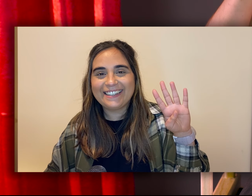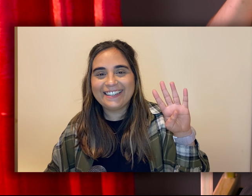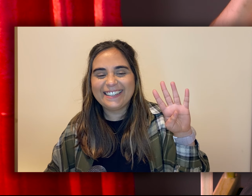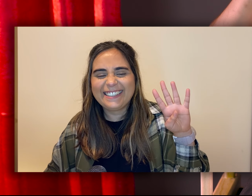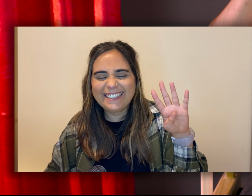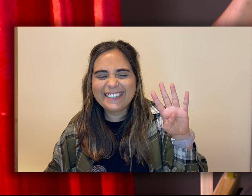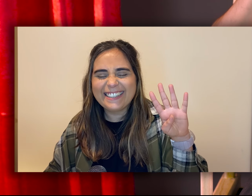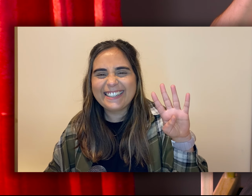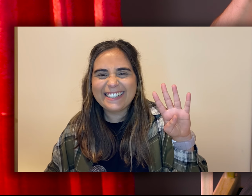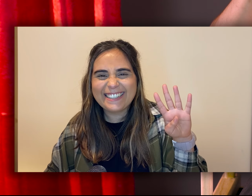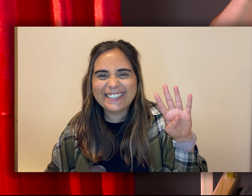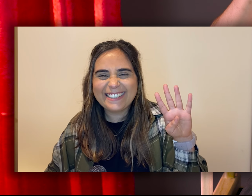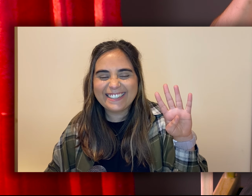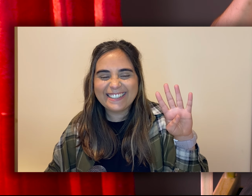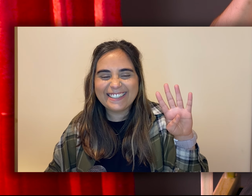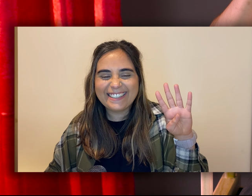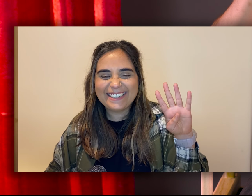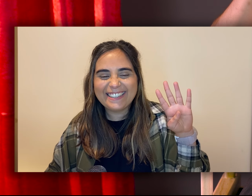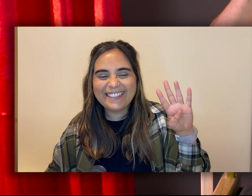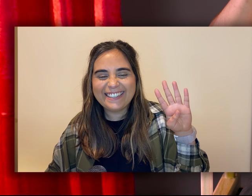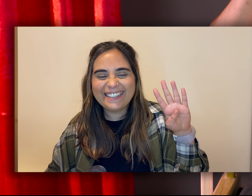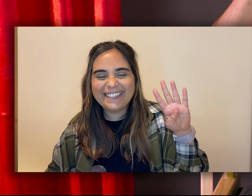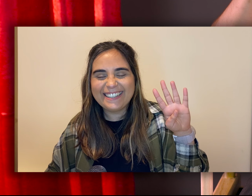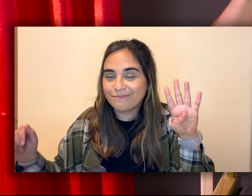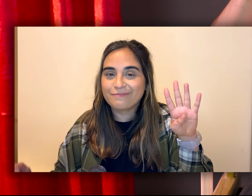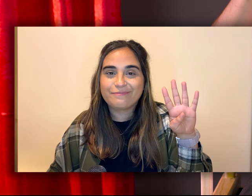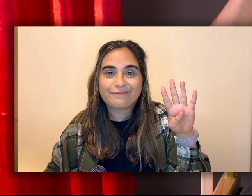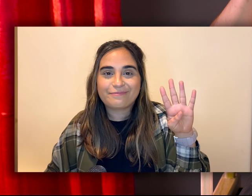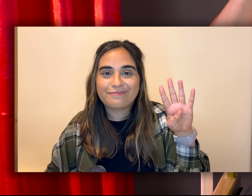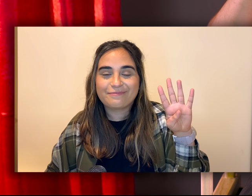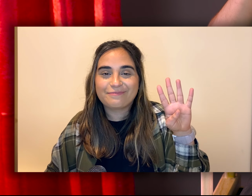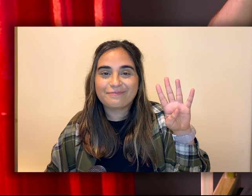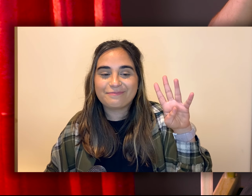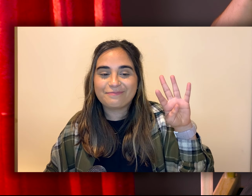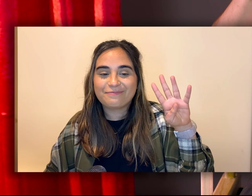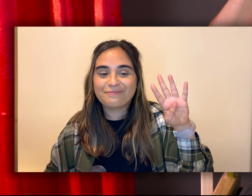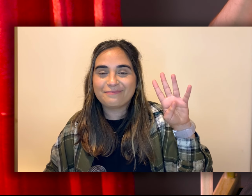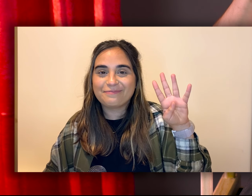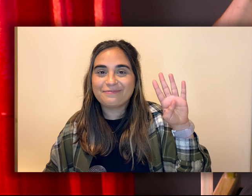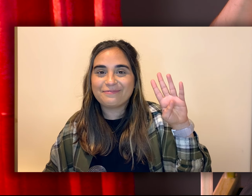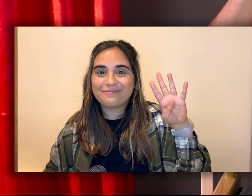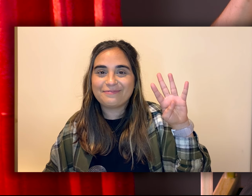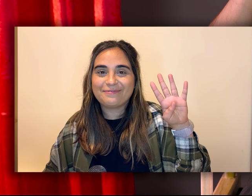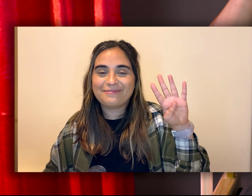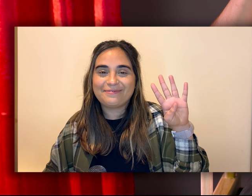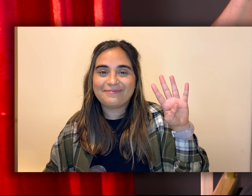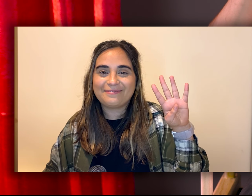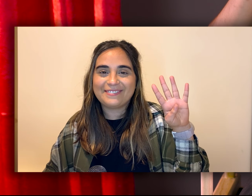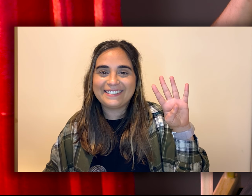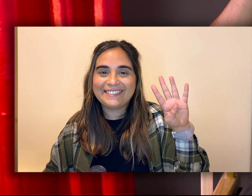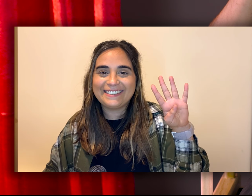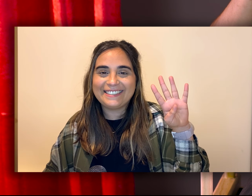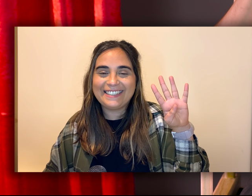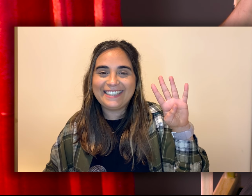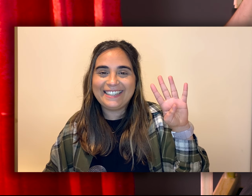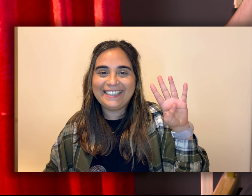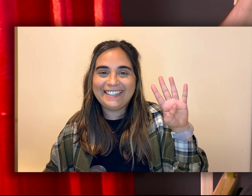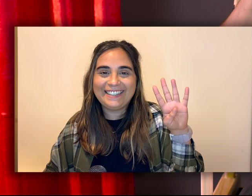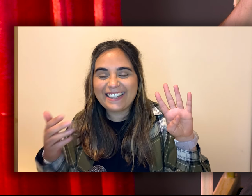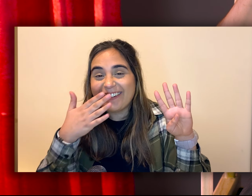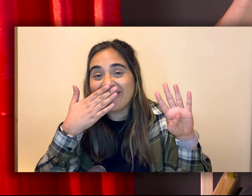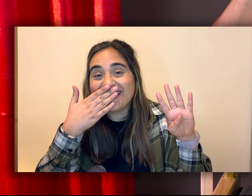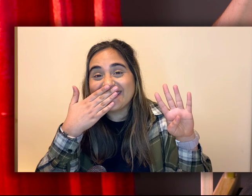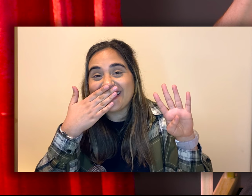platicando hasta que casi creo que nos tenían que correr. O sea, llegó el señor y dijo de qué, oye, ya, ¿te puedes ir?